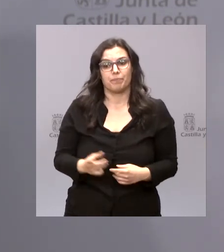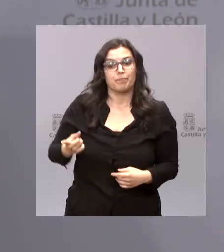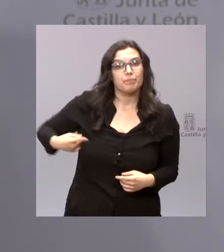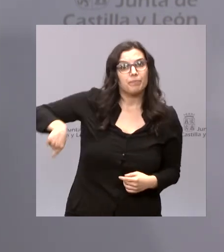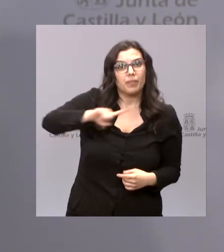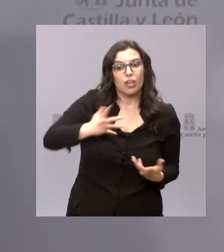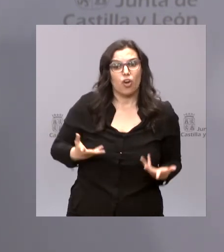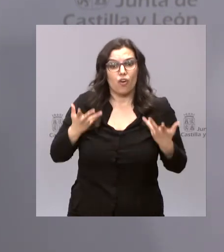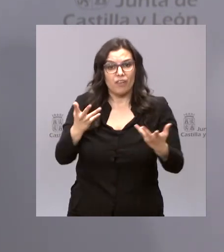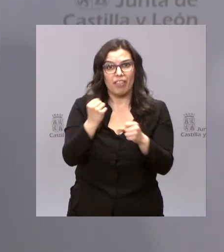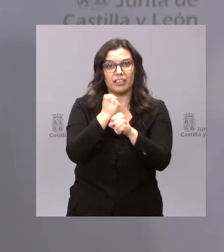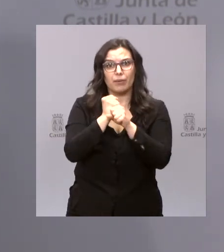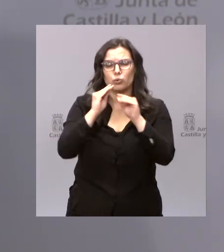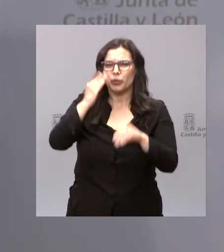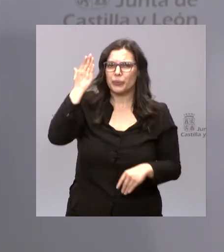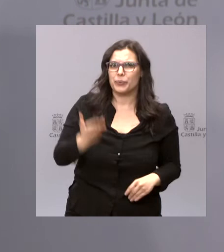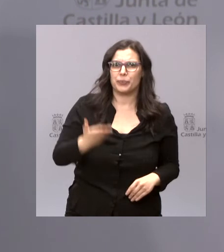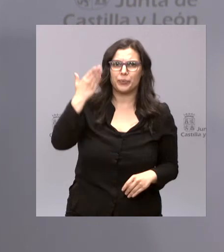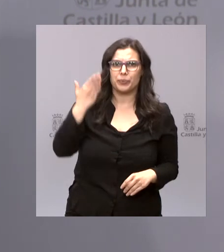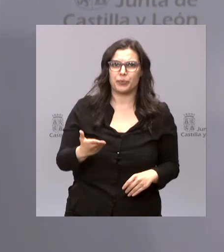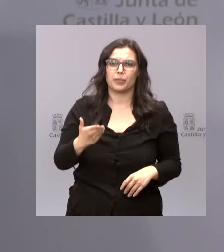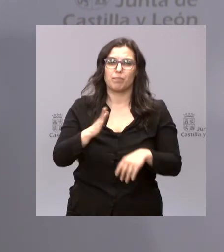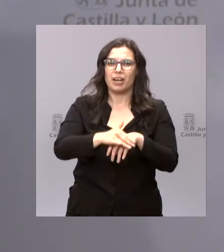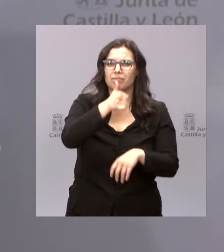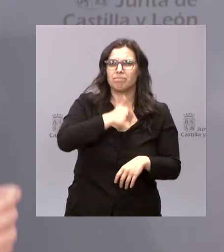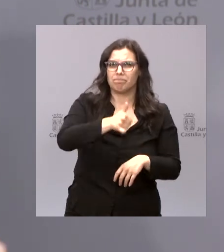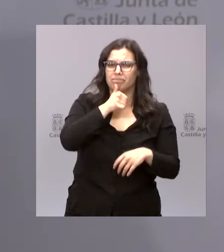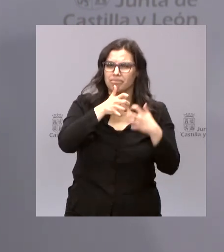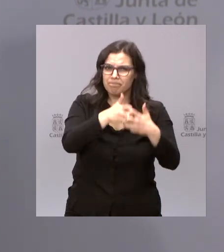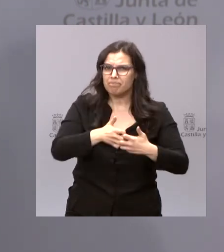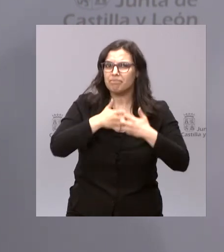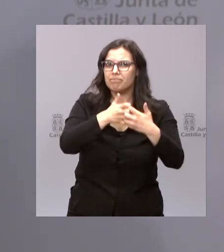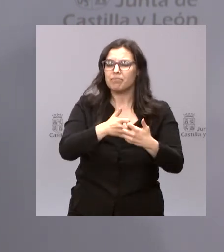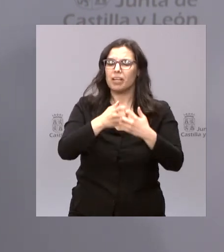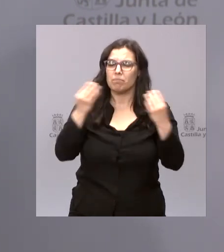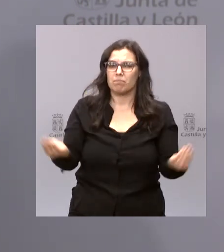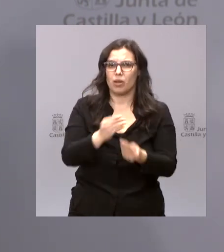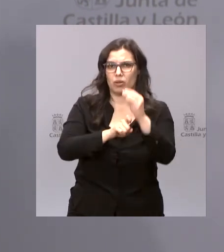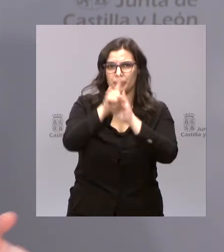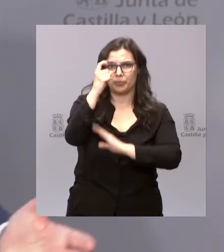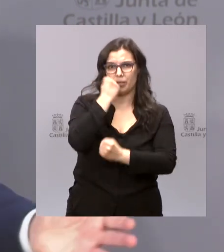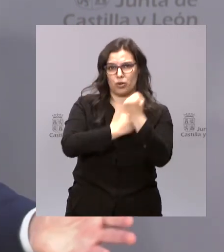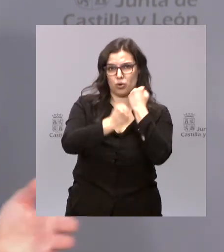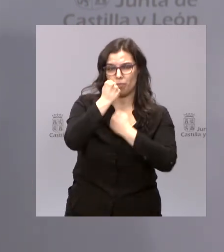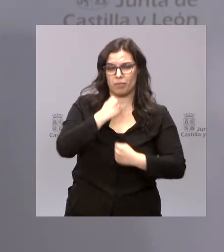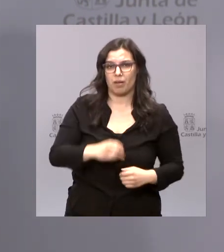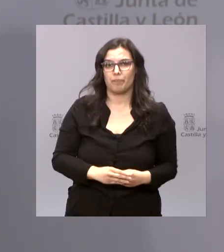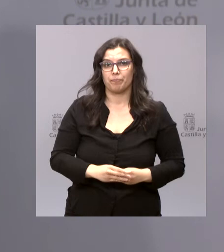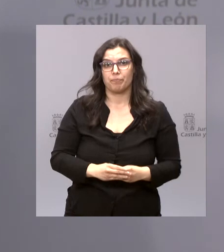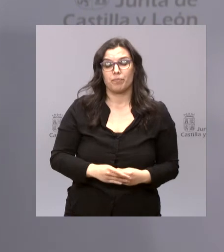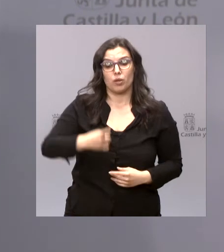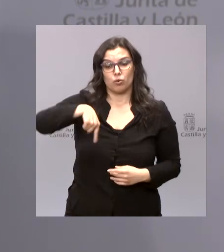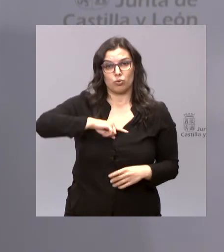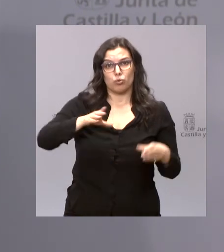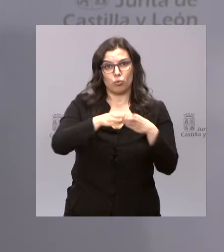es imprescindible en la resistencia y la recuperación económica. Contad con el compromiso de